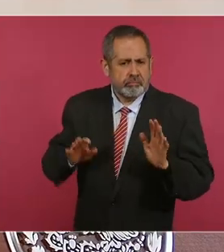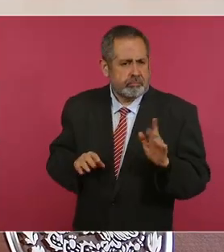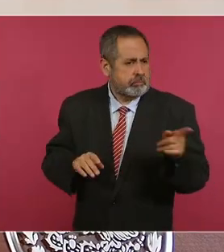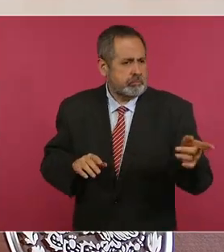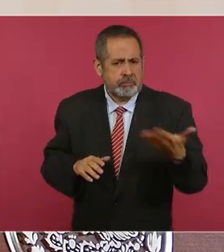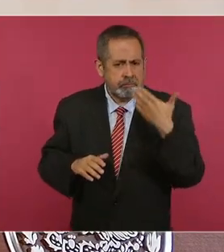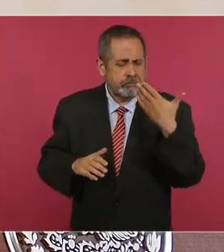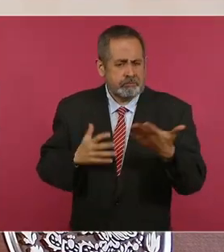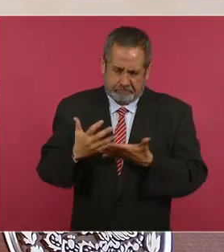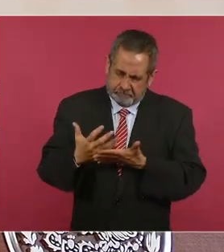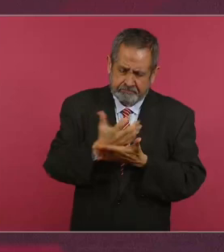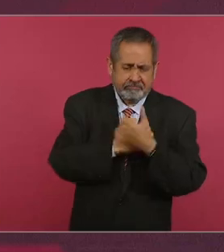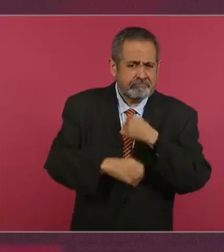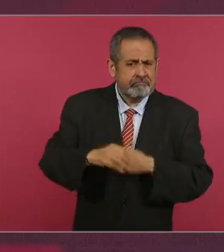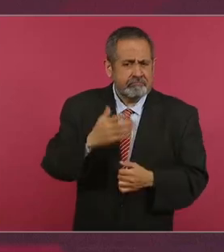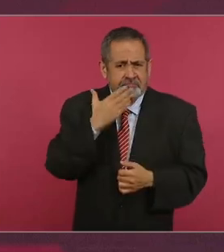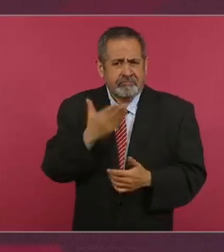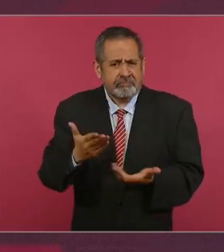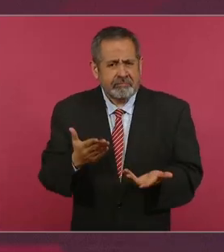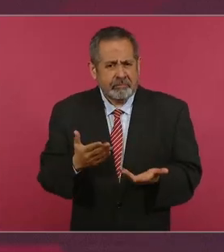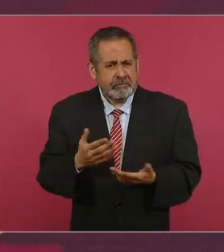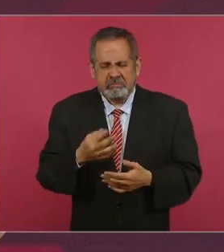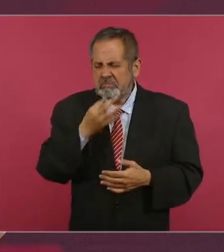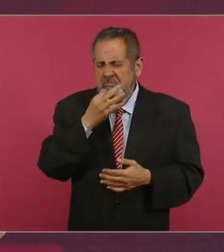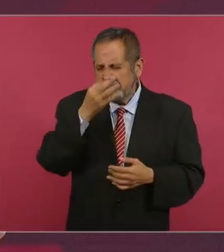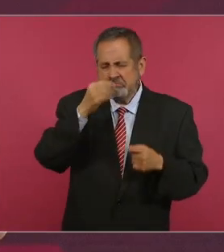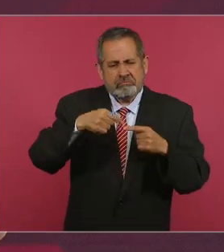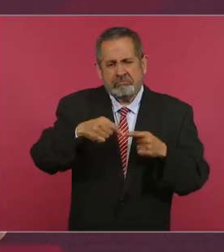ustedes van a obtener muy pronto